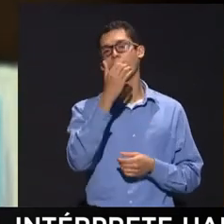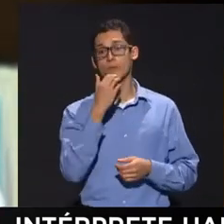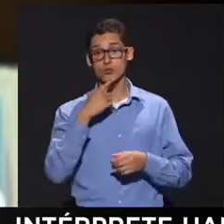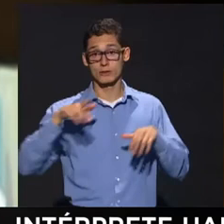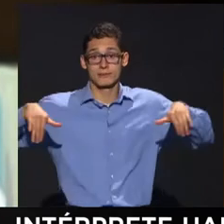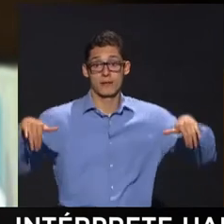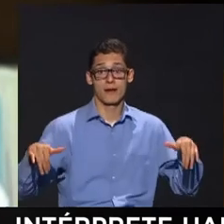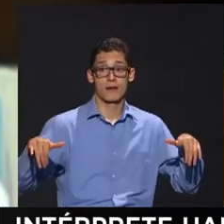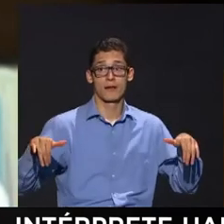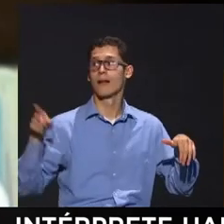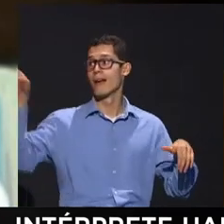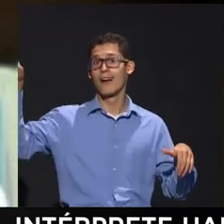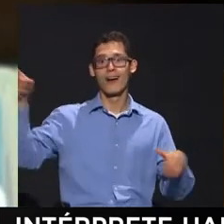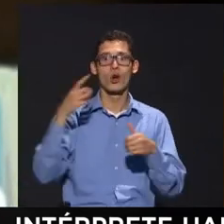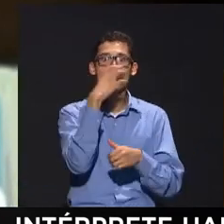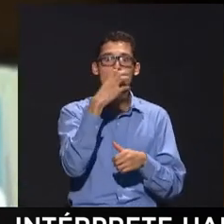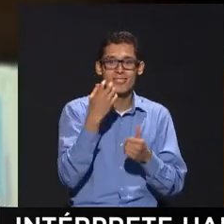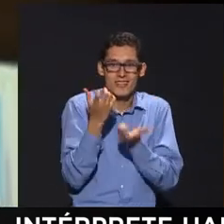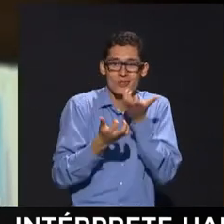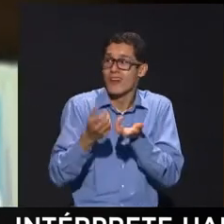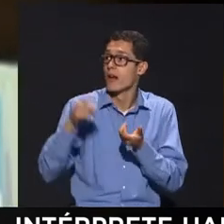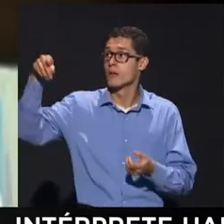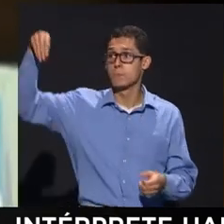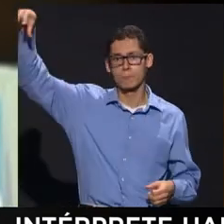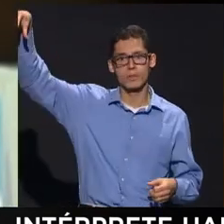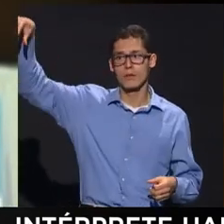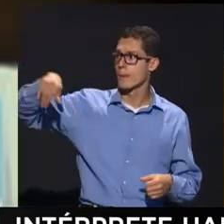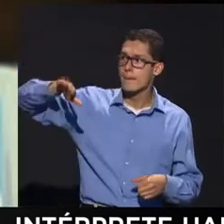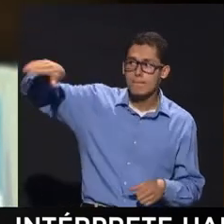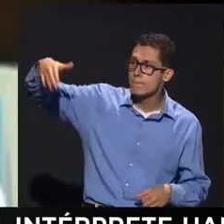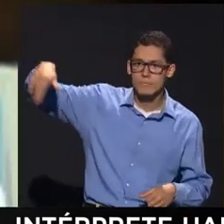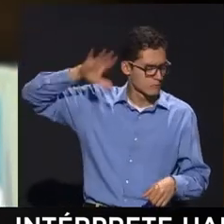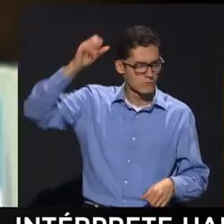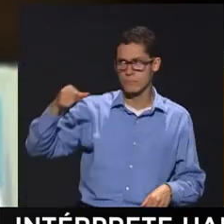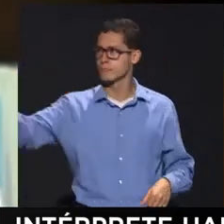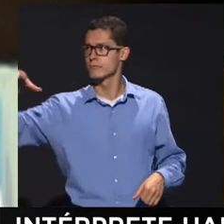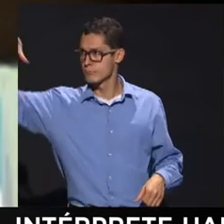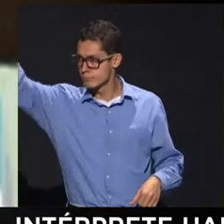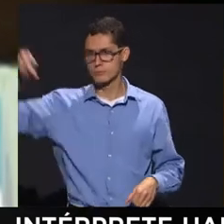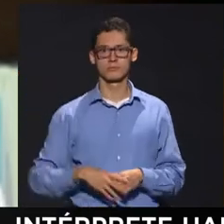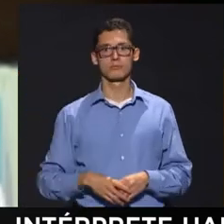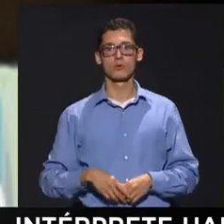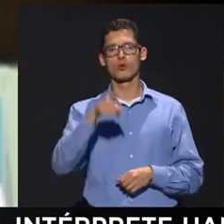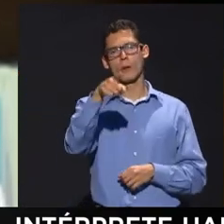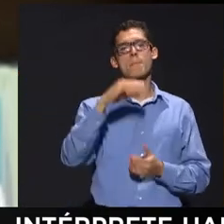cocina y viceversa. Vea televisión junto con su familia. use menos la